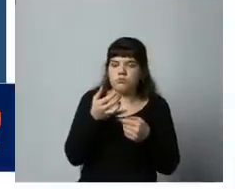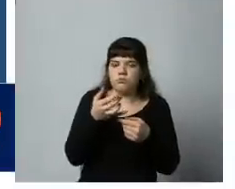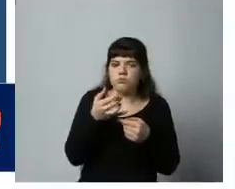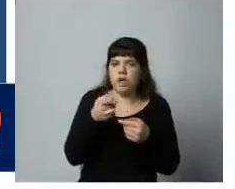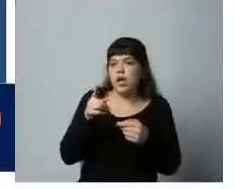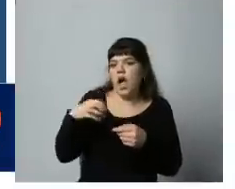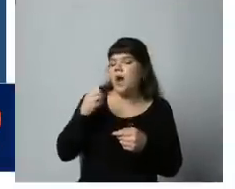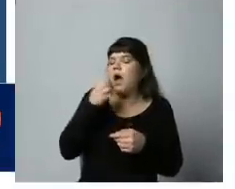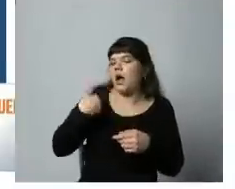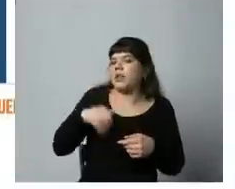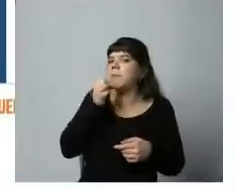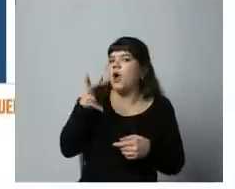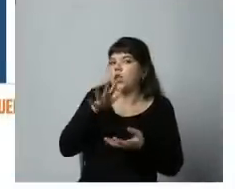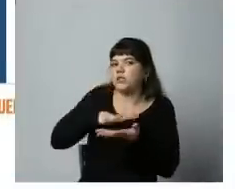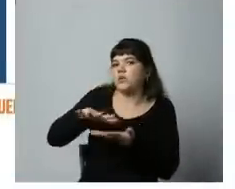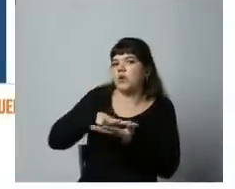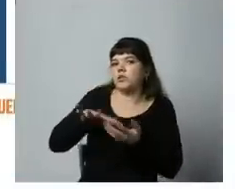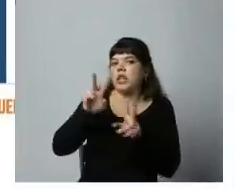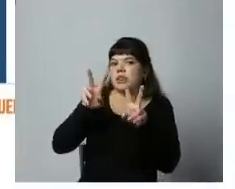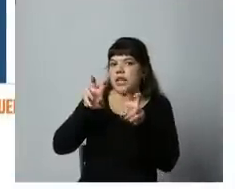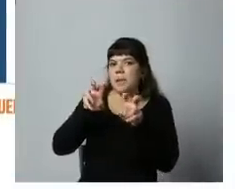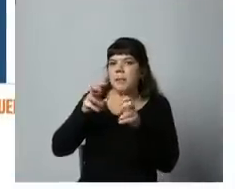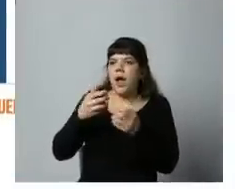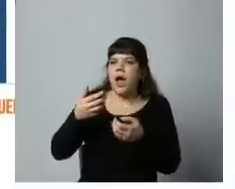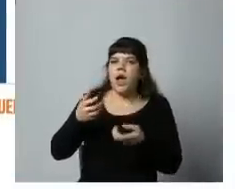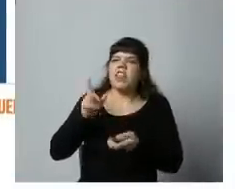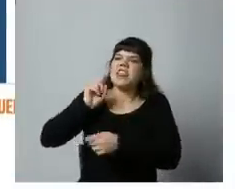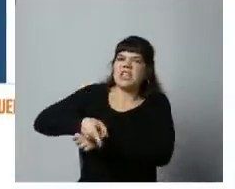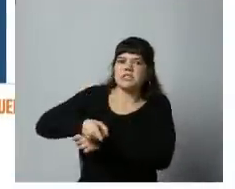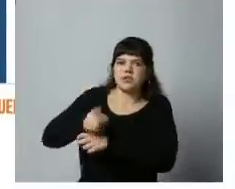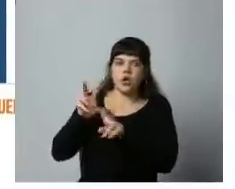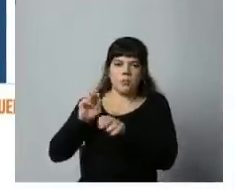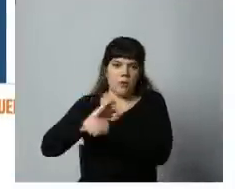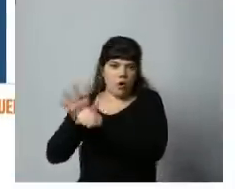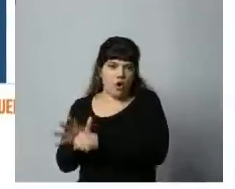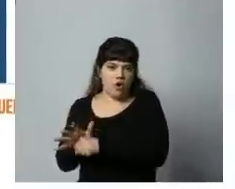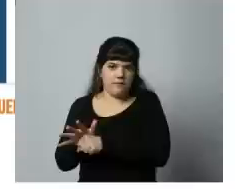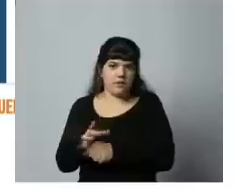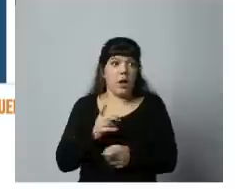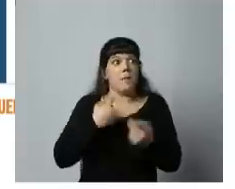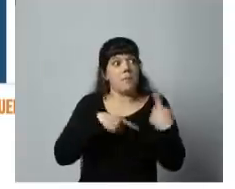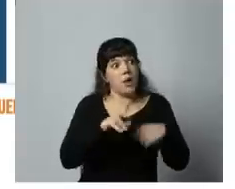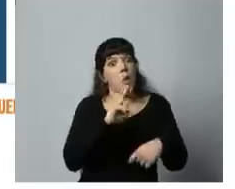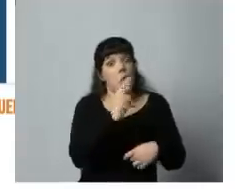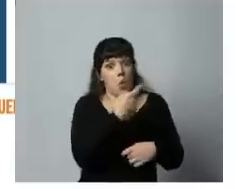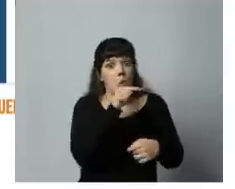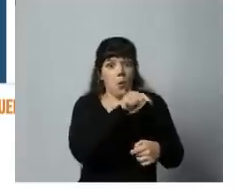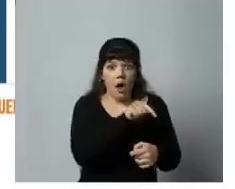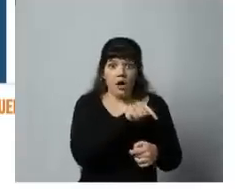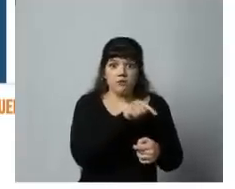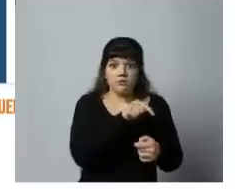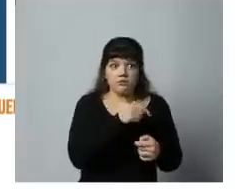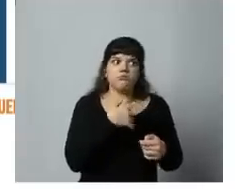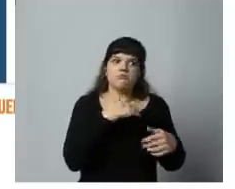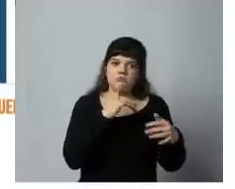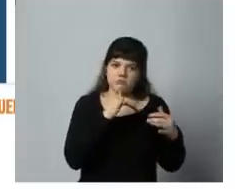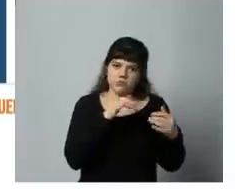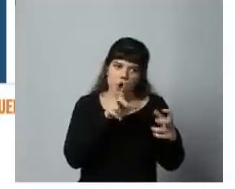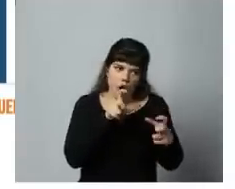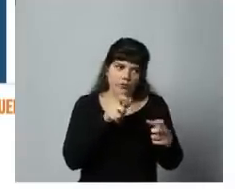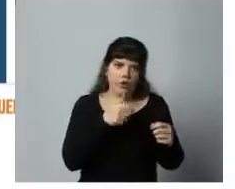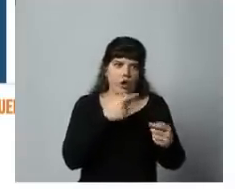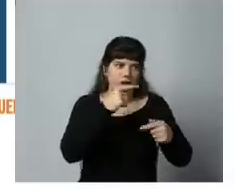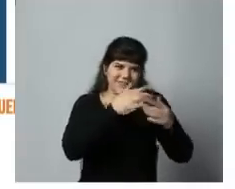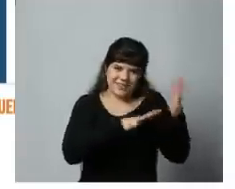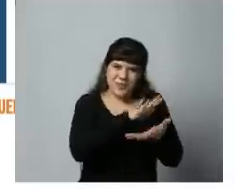93 puntos sobre 100 y Uruguay a pesar de todo lo que hemos vivido que claramente tiene que ver con el distanciamiento